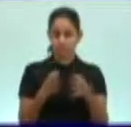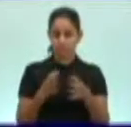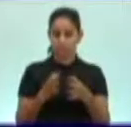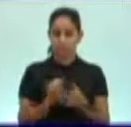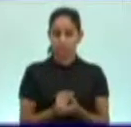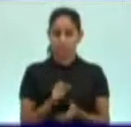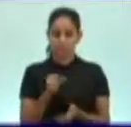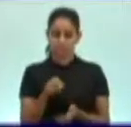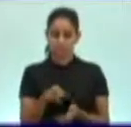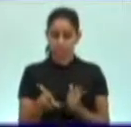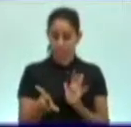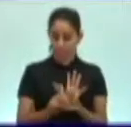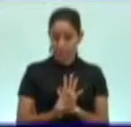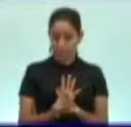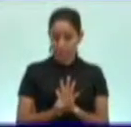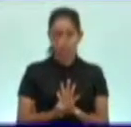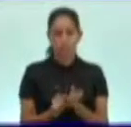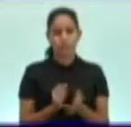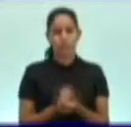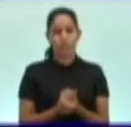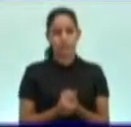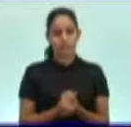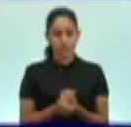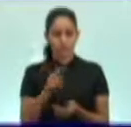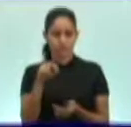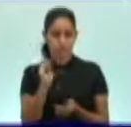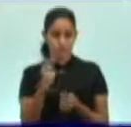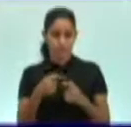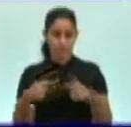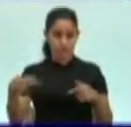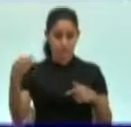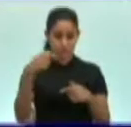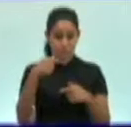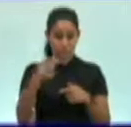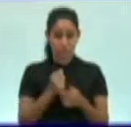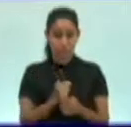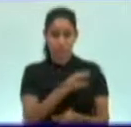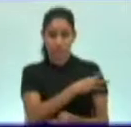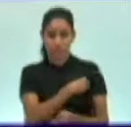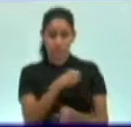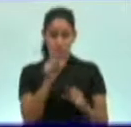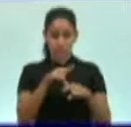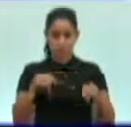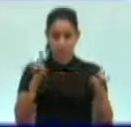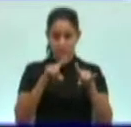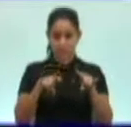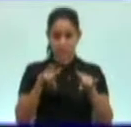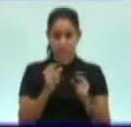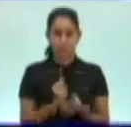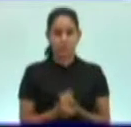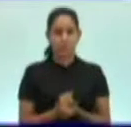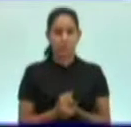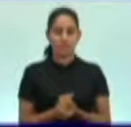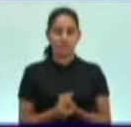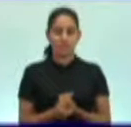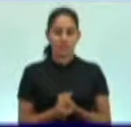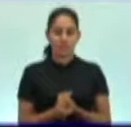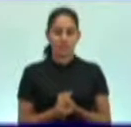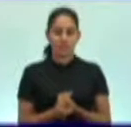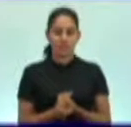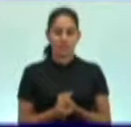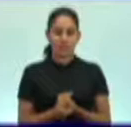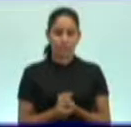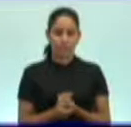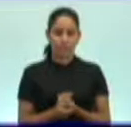norman o que se norman en el nivel educativo de preuniversitario. En esta